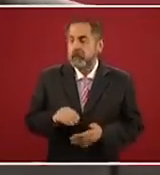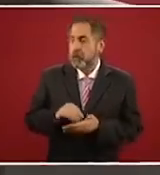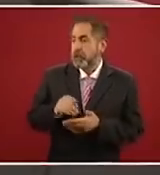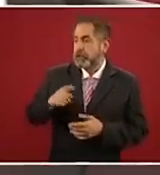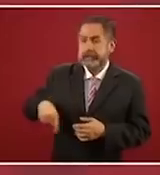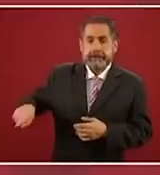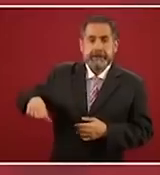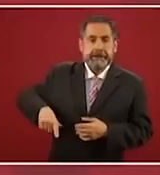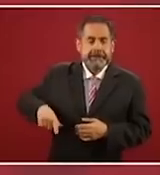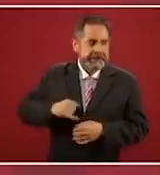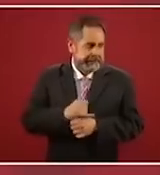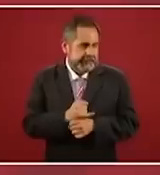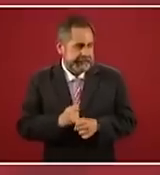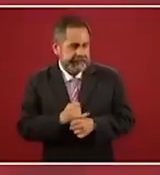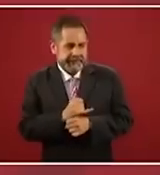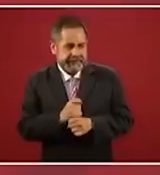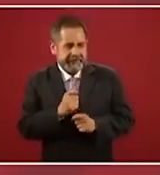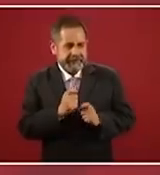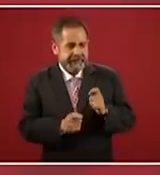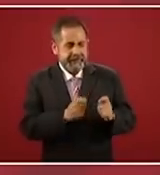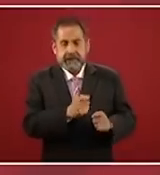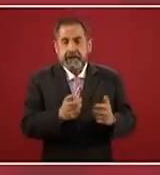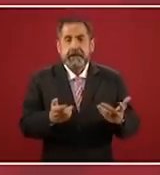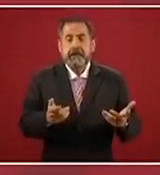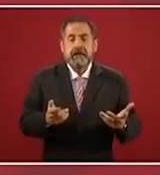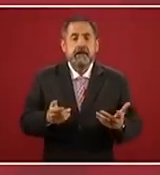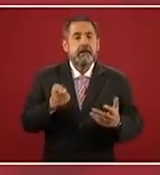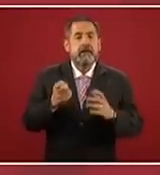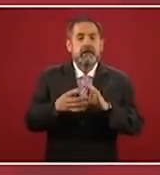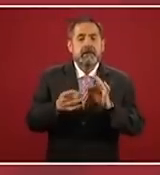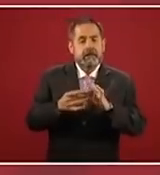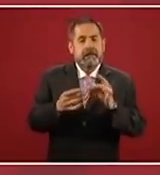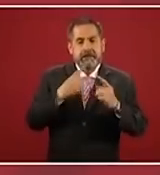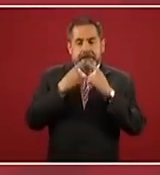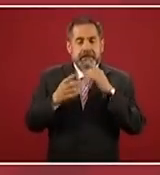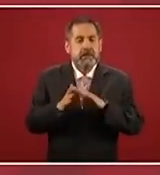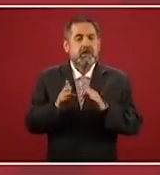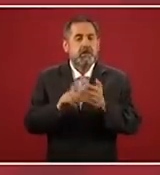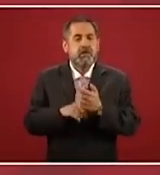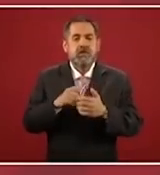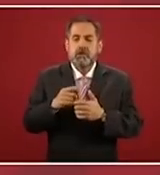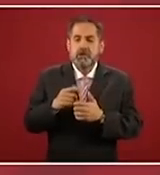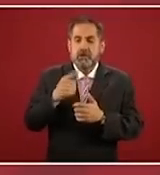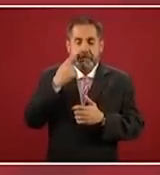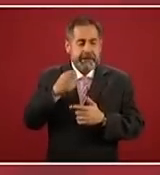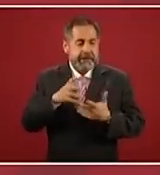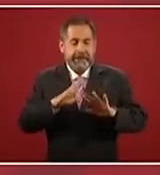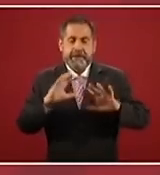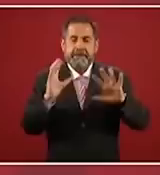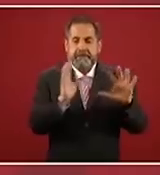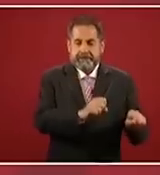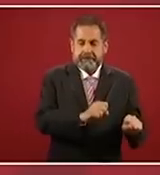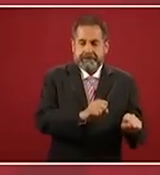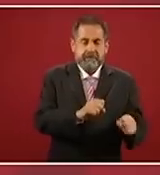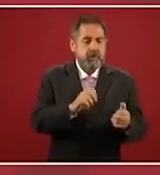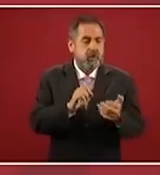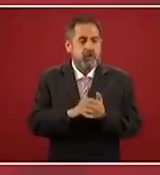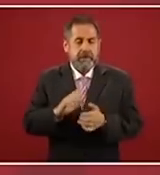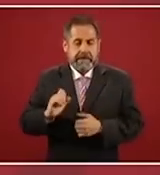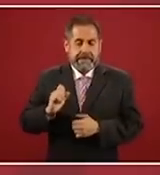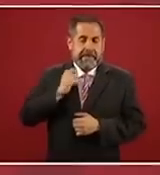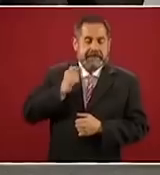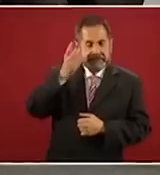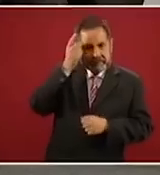investigando y es lo que llevó a la aprehensión del